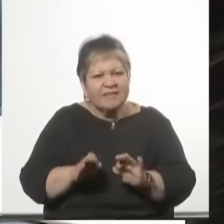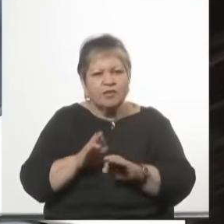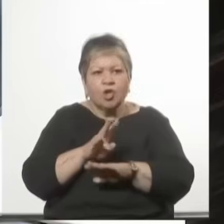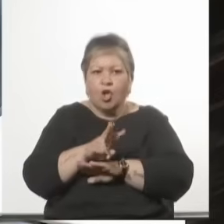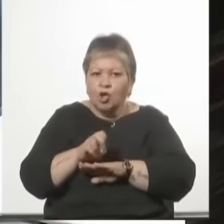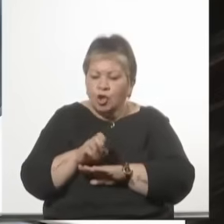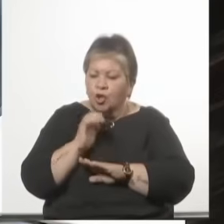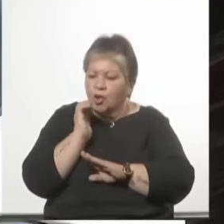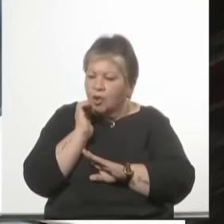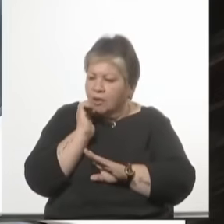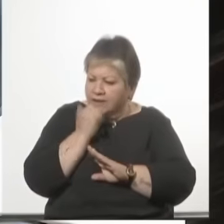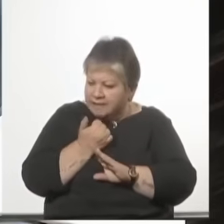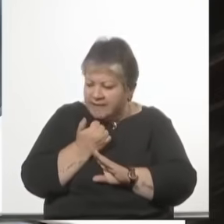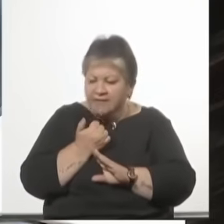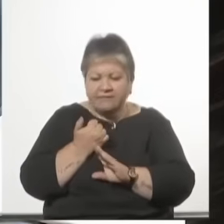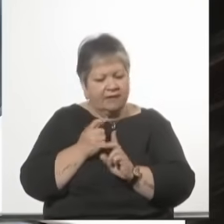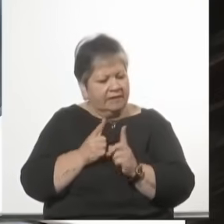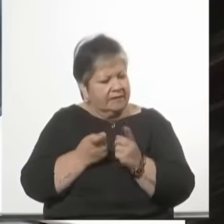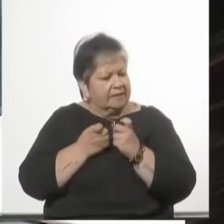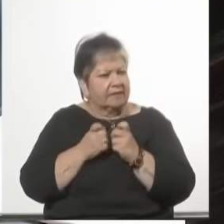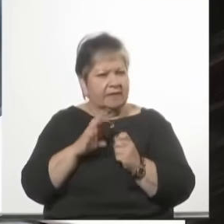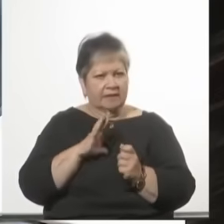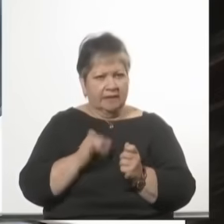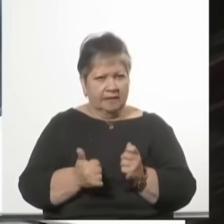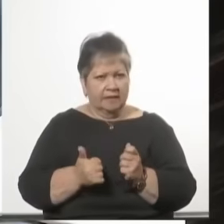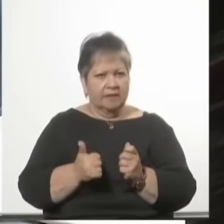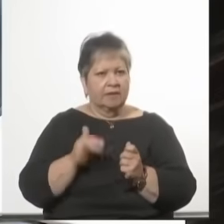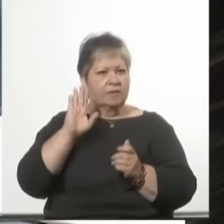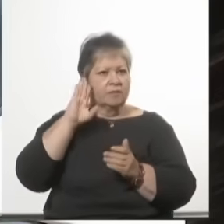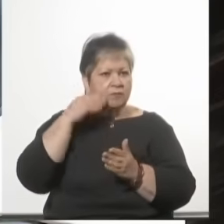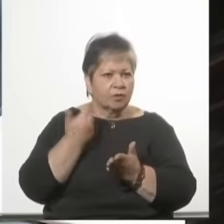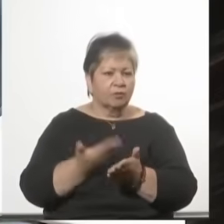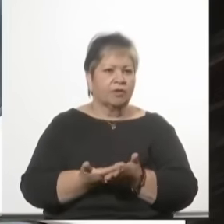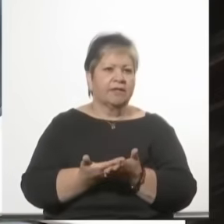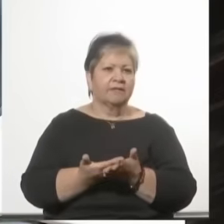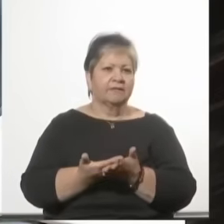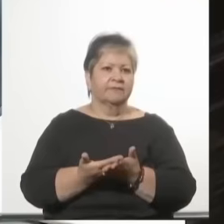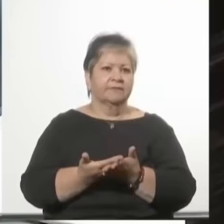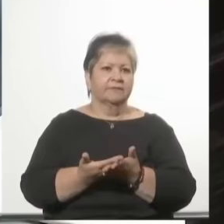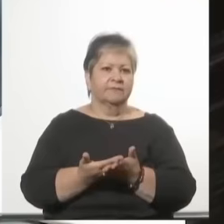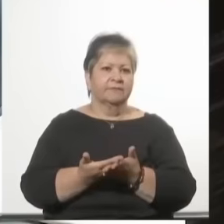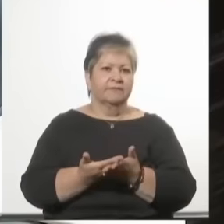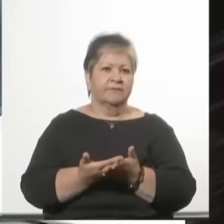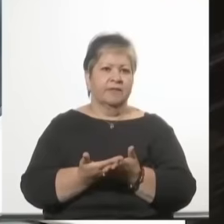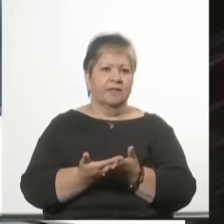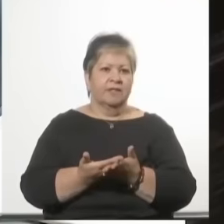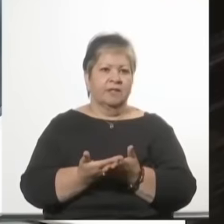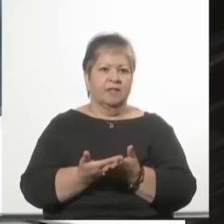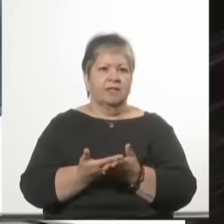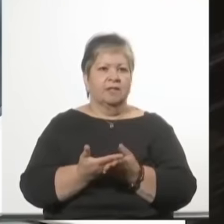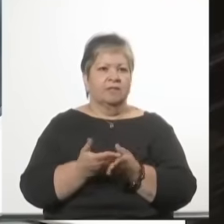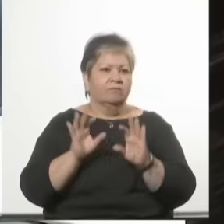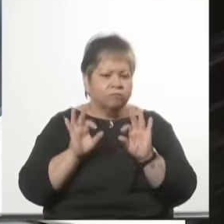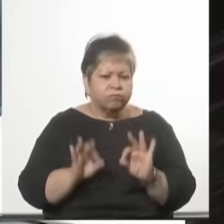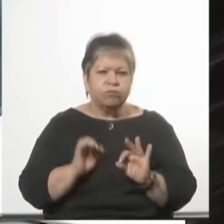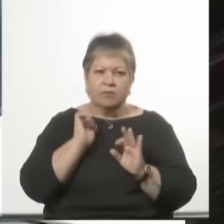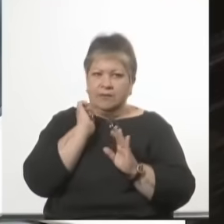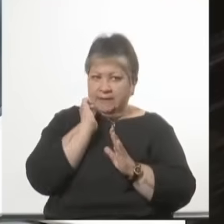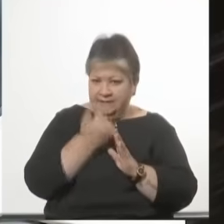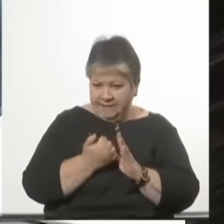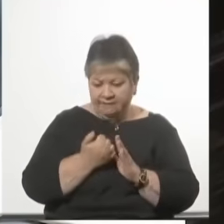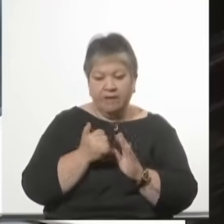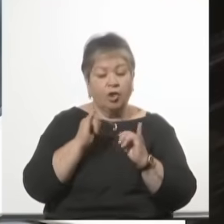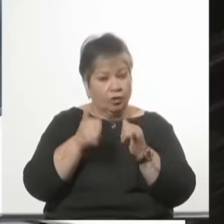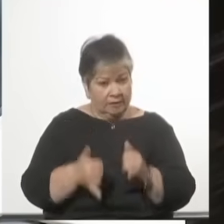debida reserva que esto tiene que tener, por lo tanto íbamos a proponer que esto realmente fuera de carácter reservado. Lo que sí